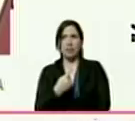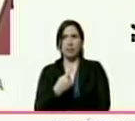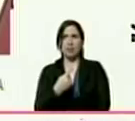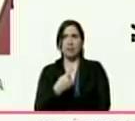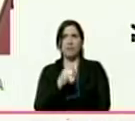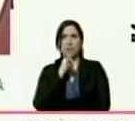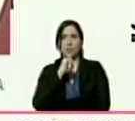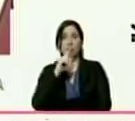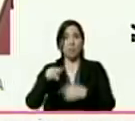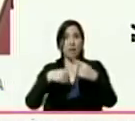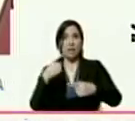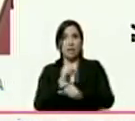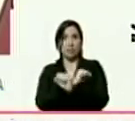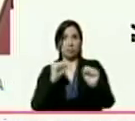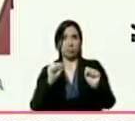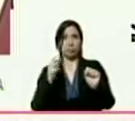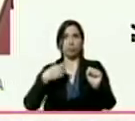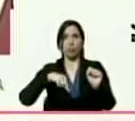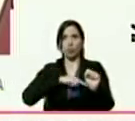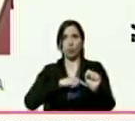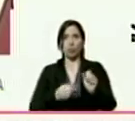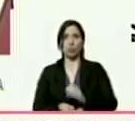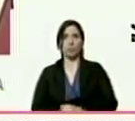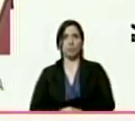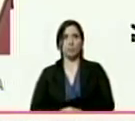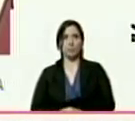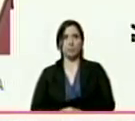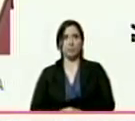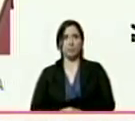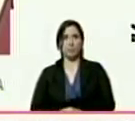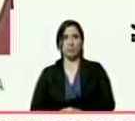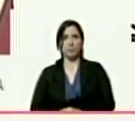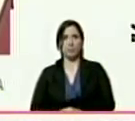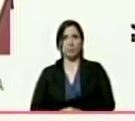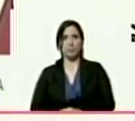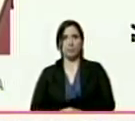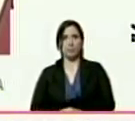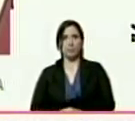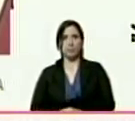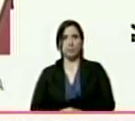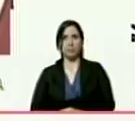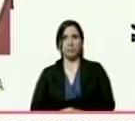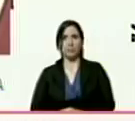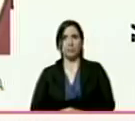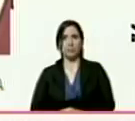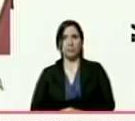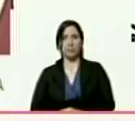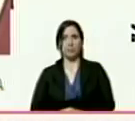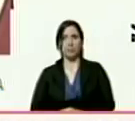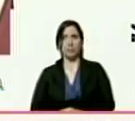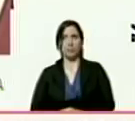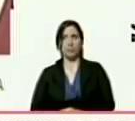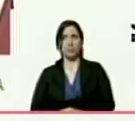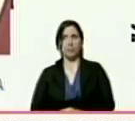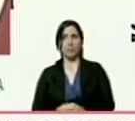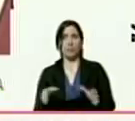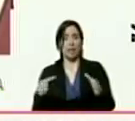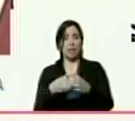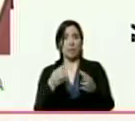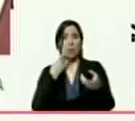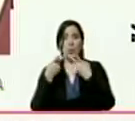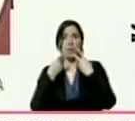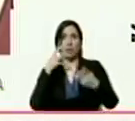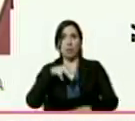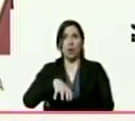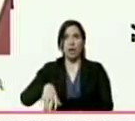bien tempranito estaremos, y además instruimos desde aquí a los equipos políticos estadales,